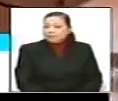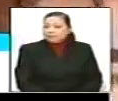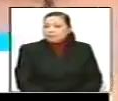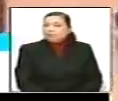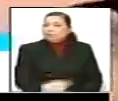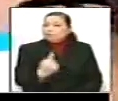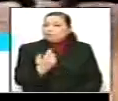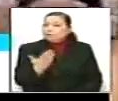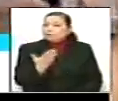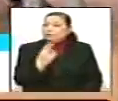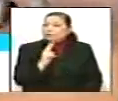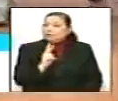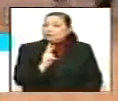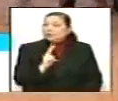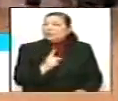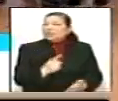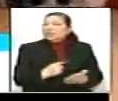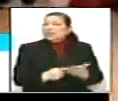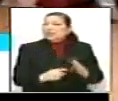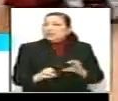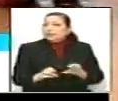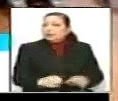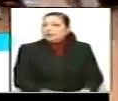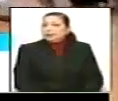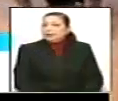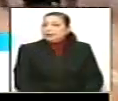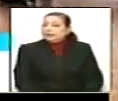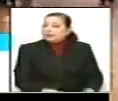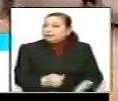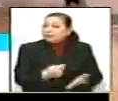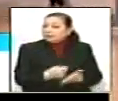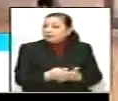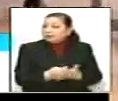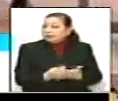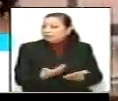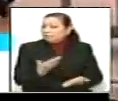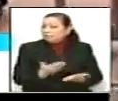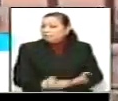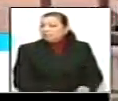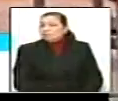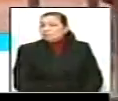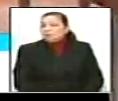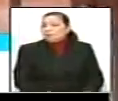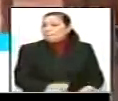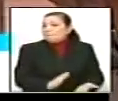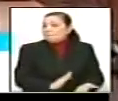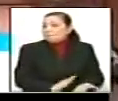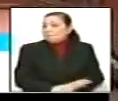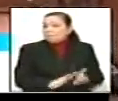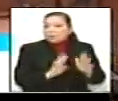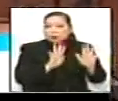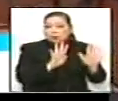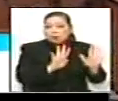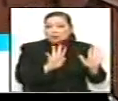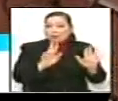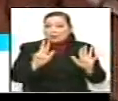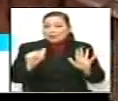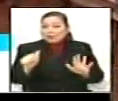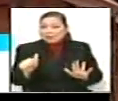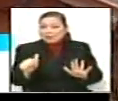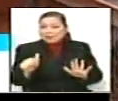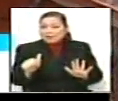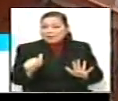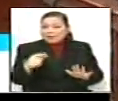La primera tiene que ver qué se ha hecho respecto al pago aparentemente ilegal del 96%